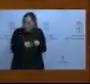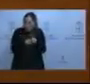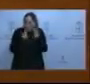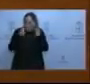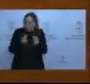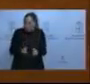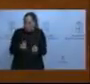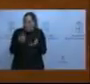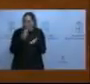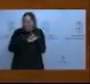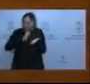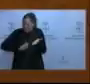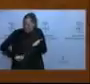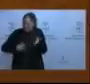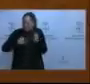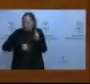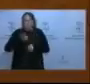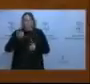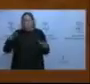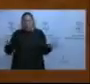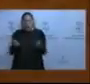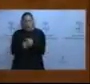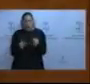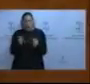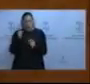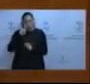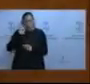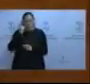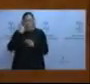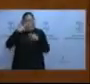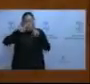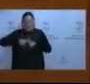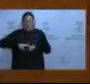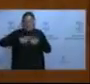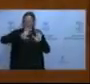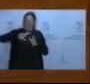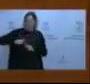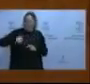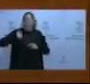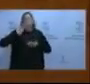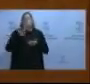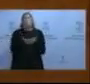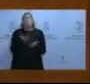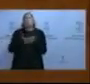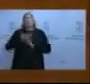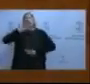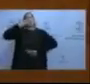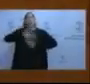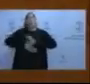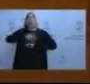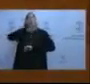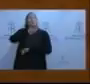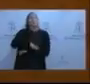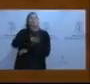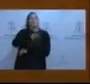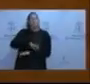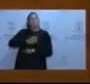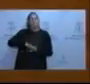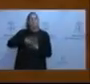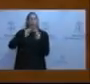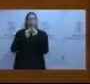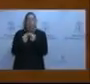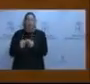sindicatura. Y por eso pedimos un plazo razonable de 3 meses que hagan un informe, pero para